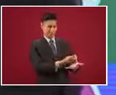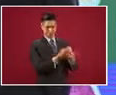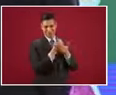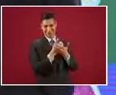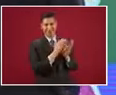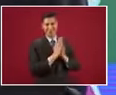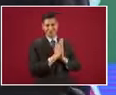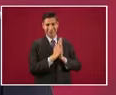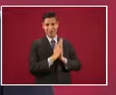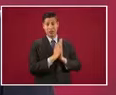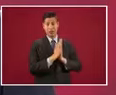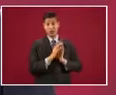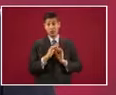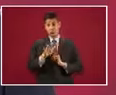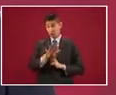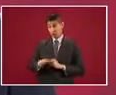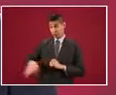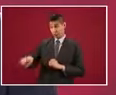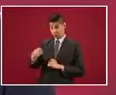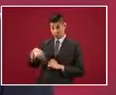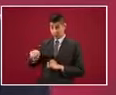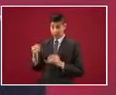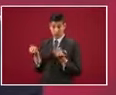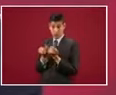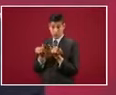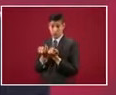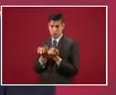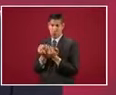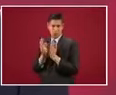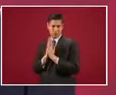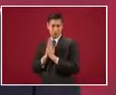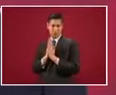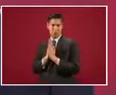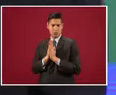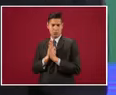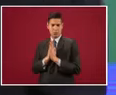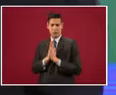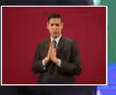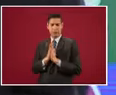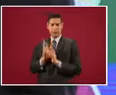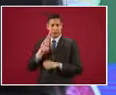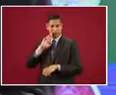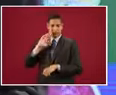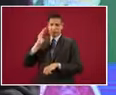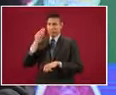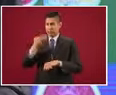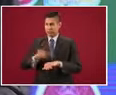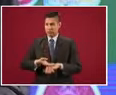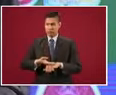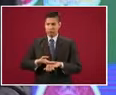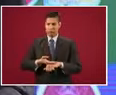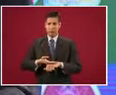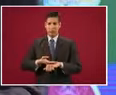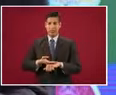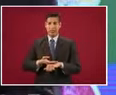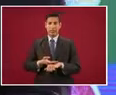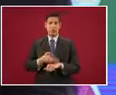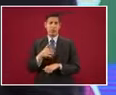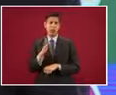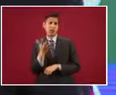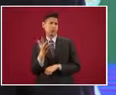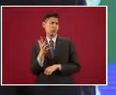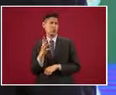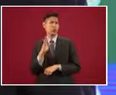para dispersar, haciéndose responsables de 40 mil